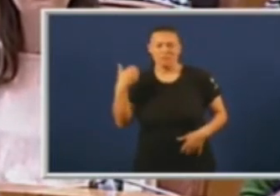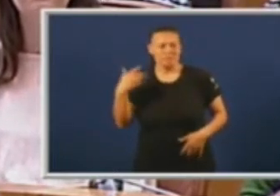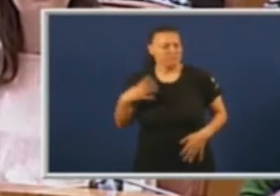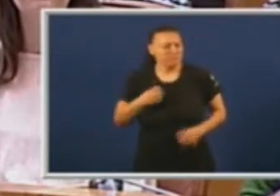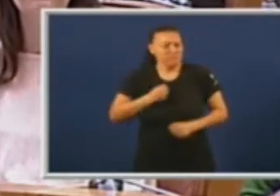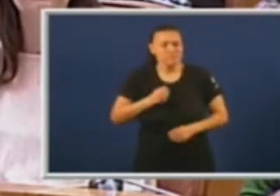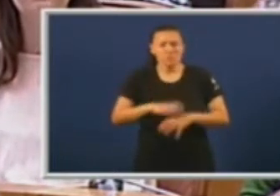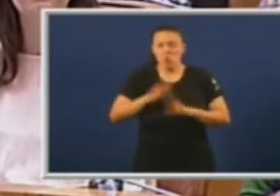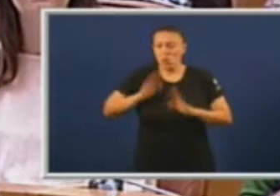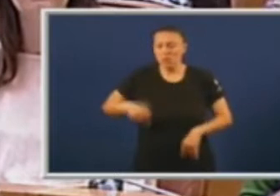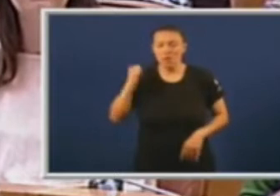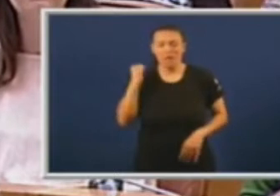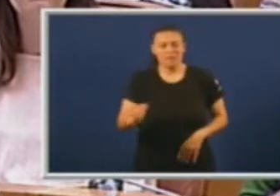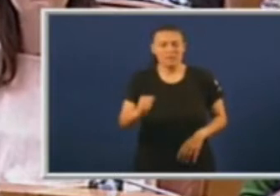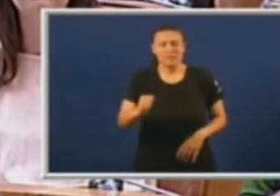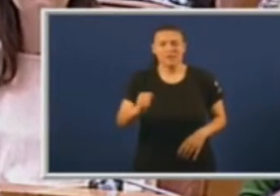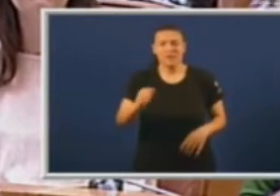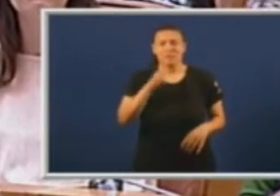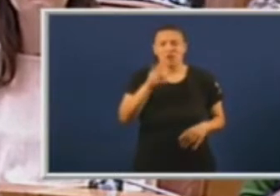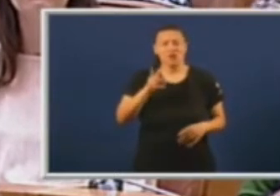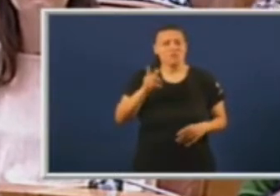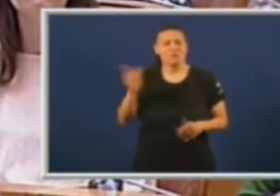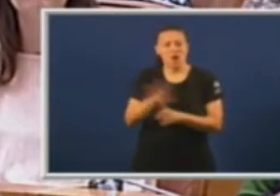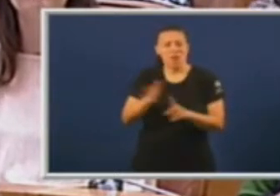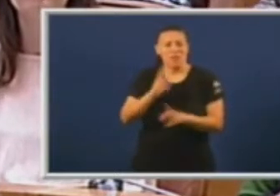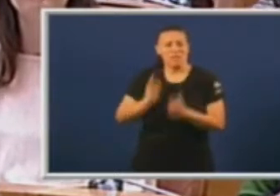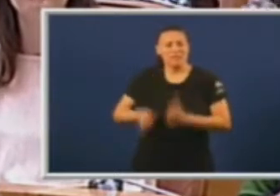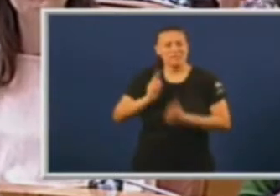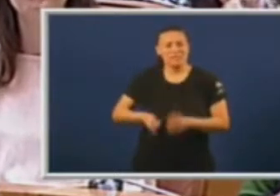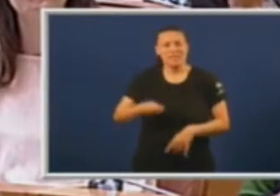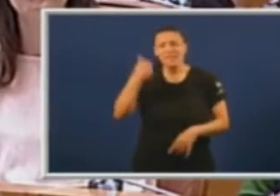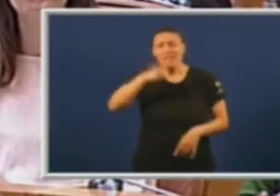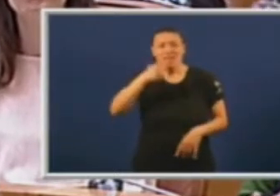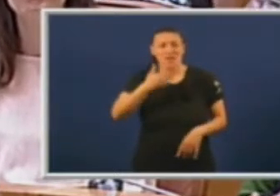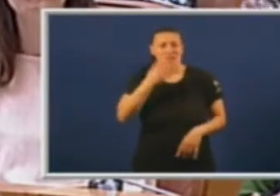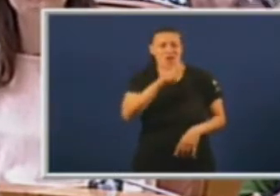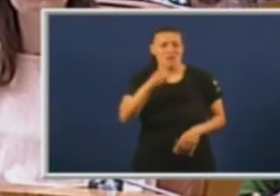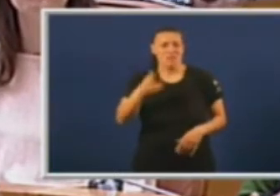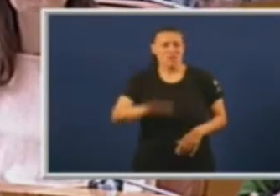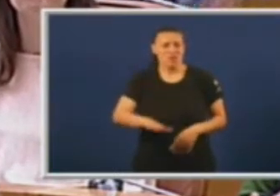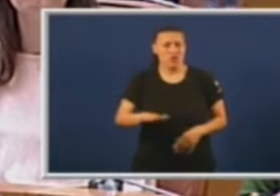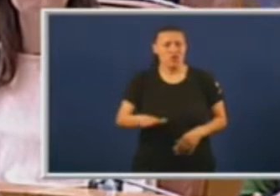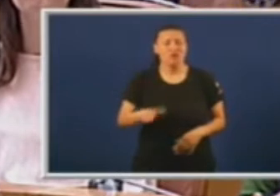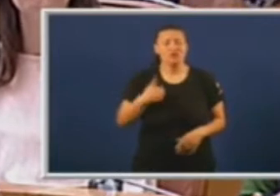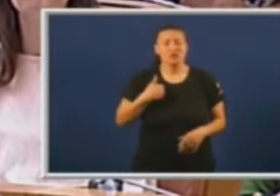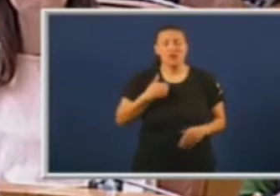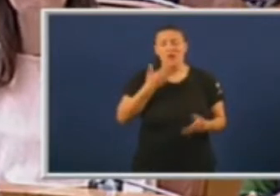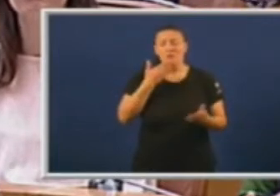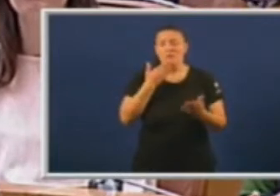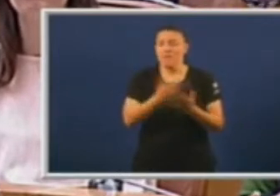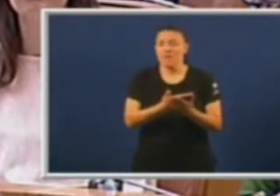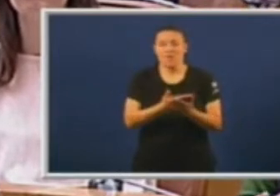o último asasinato por violencia machista, un neno de 11 anos. Eu quero pedirlle que non